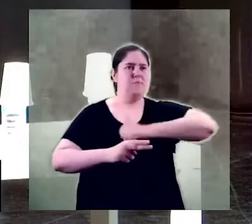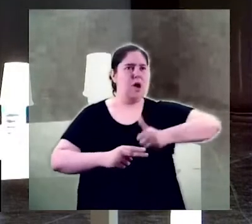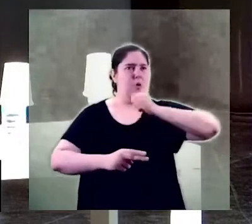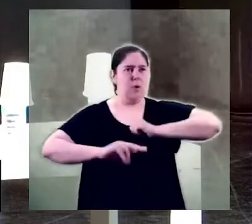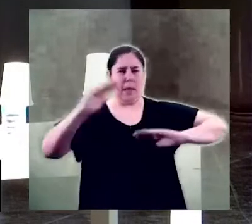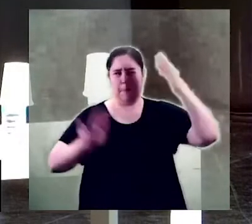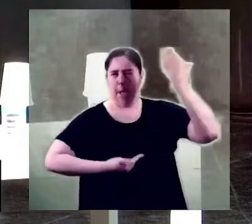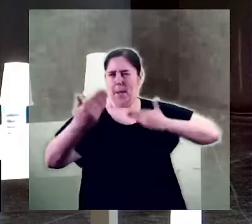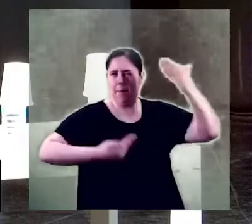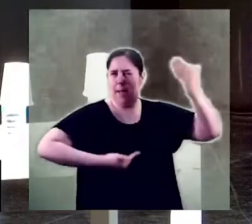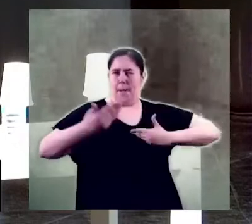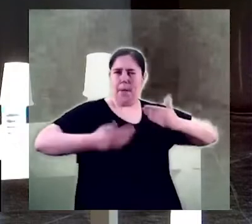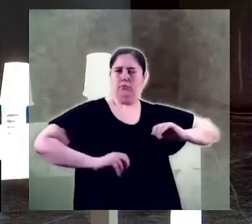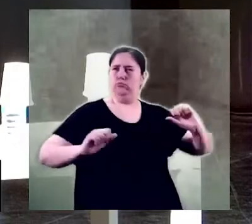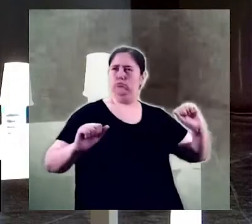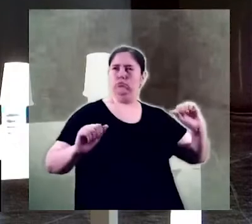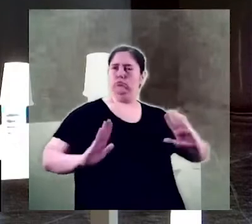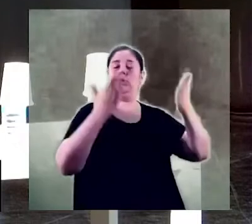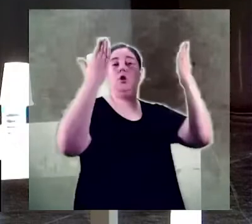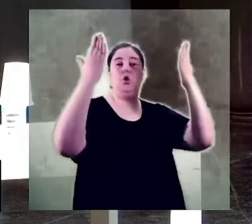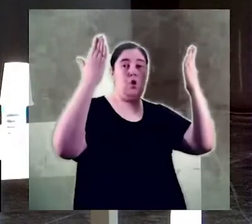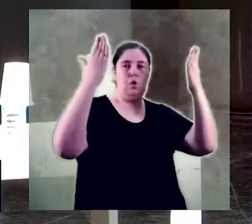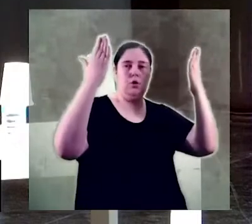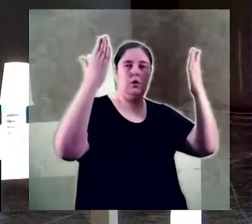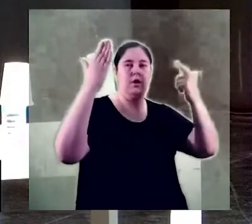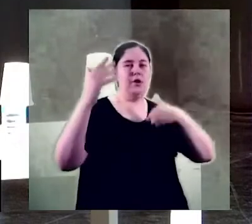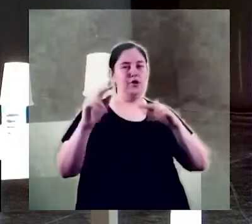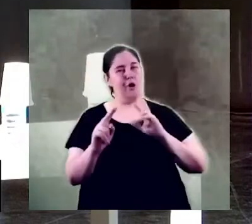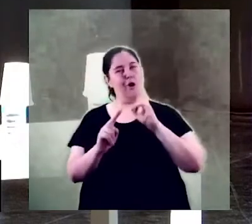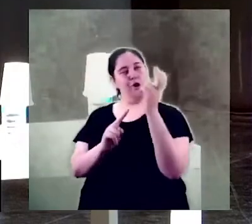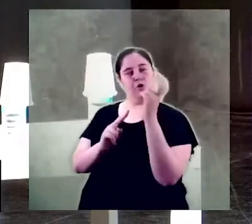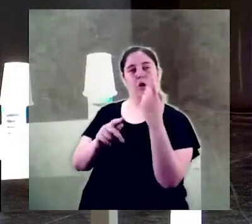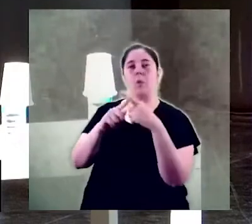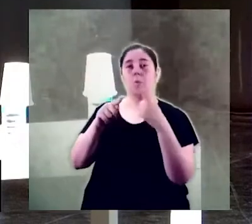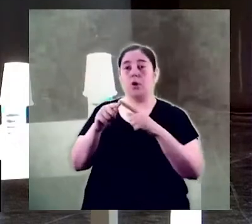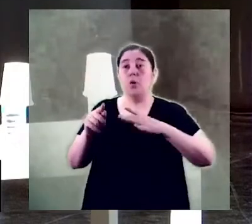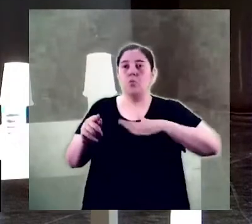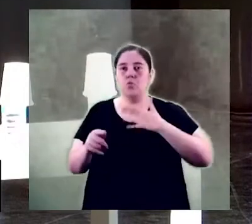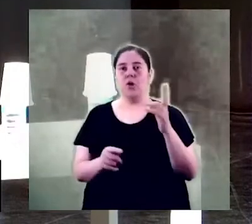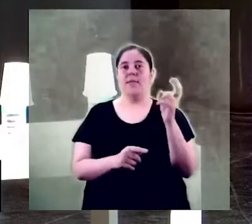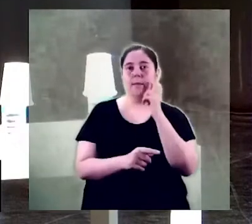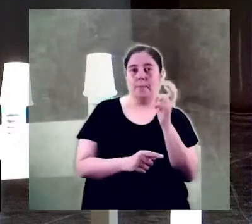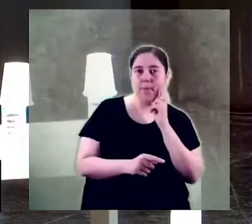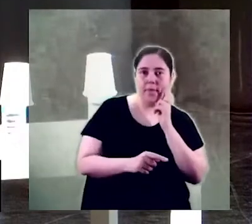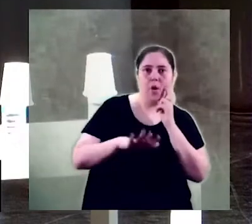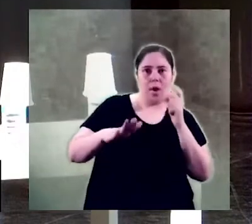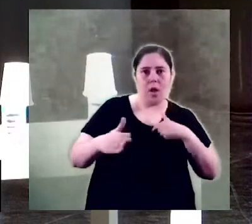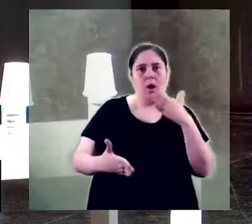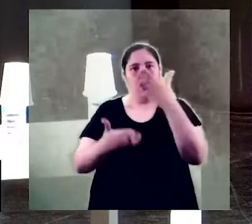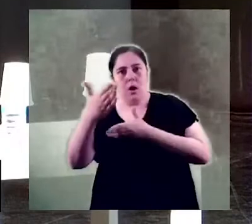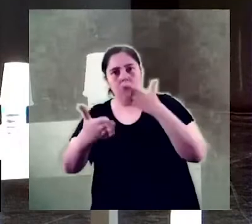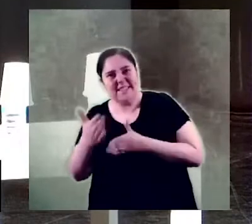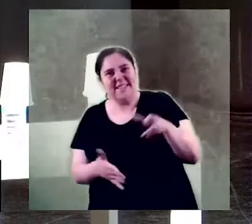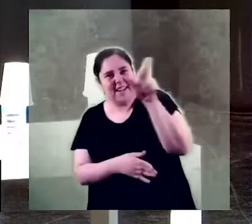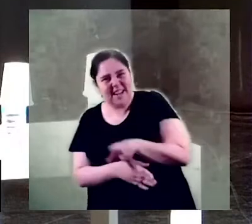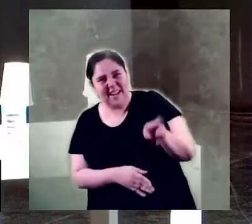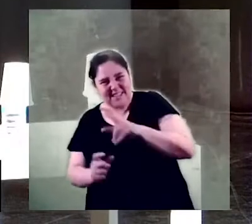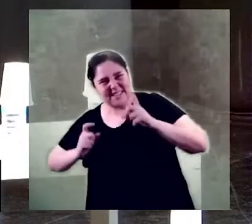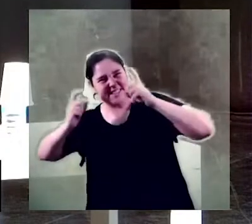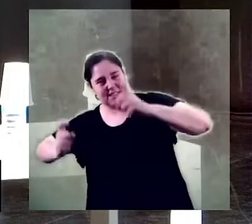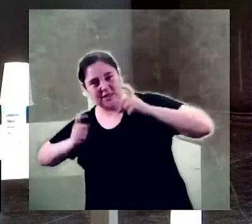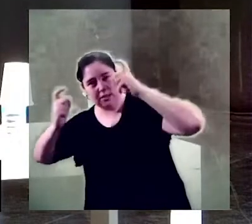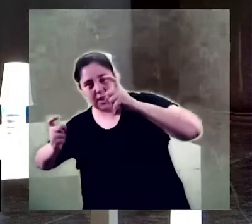de aguantar los golpes porque veréis creo que es posible tener miedo y aún así insistir ir a través